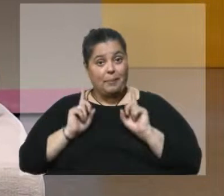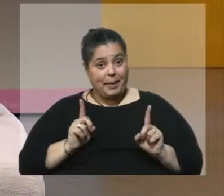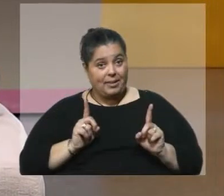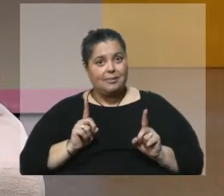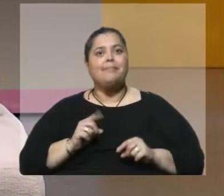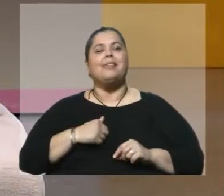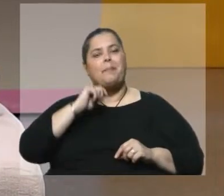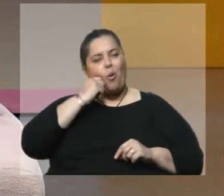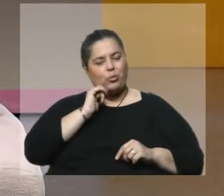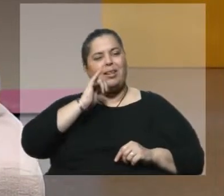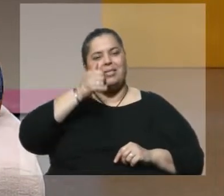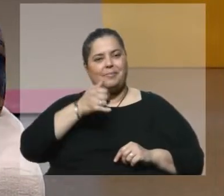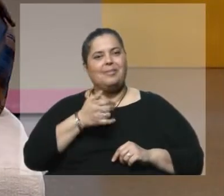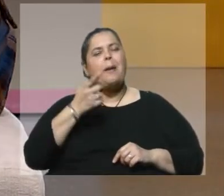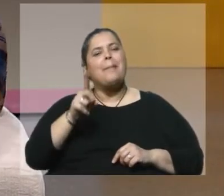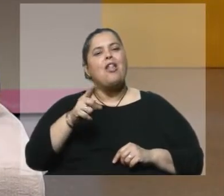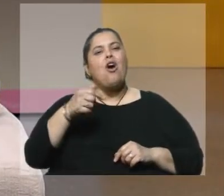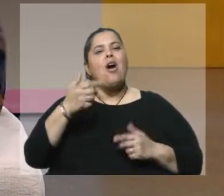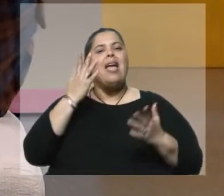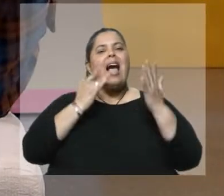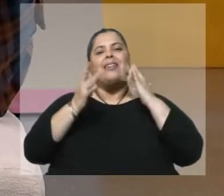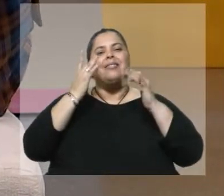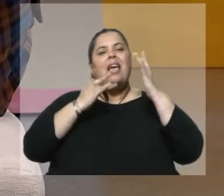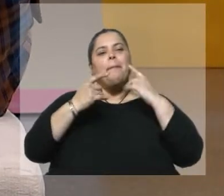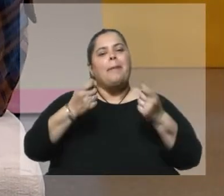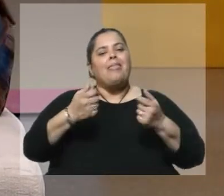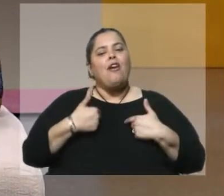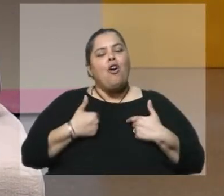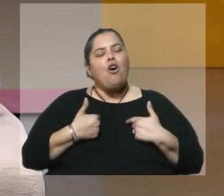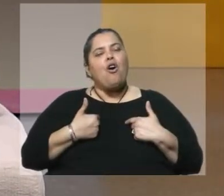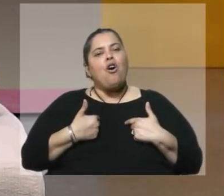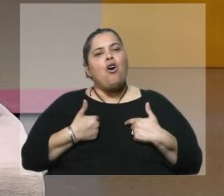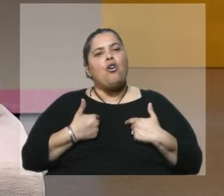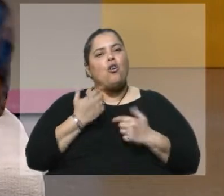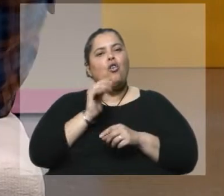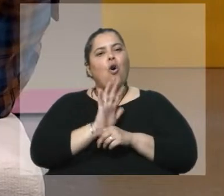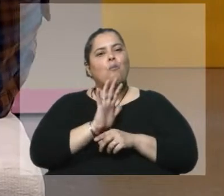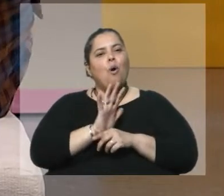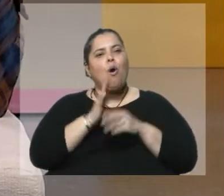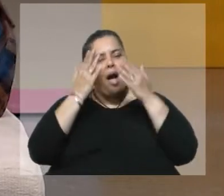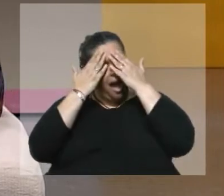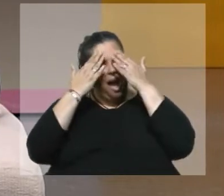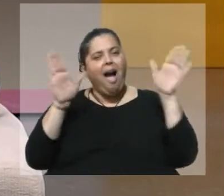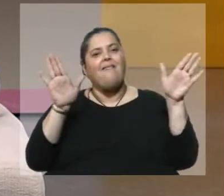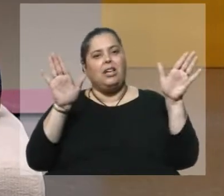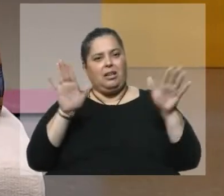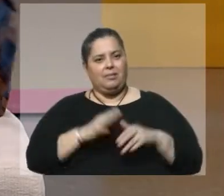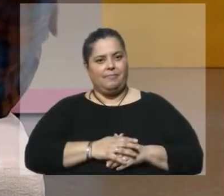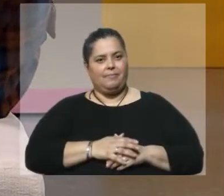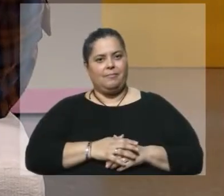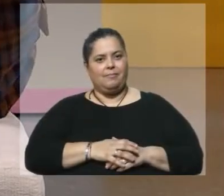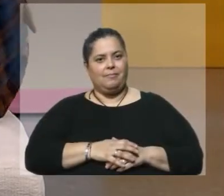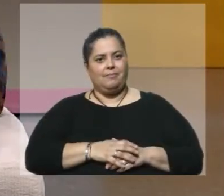sí, sí. Lo que me permitió el arte fue como expandir mi mente. Y ya